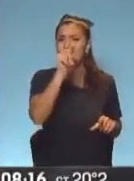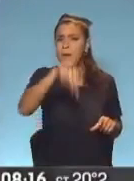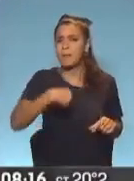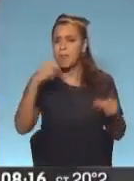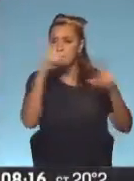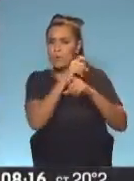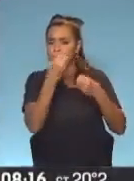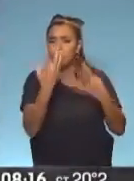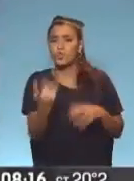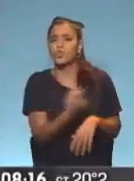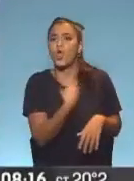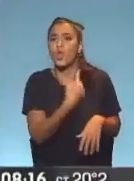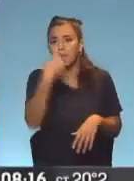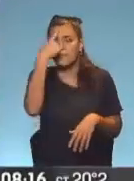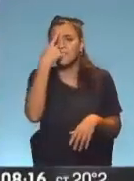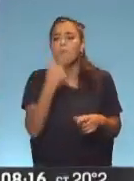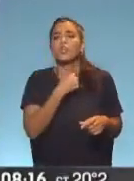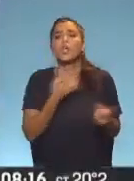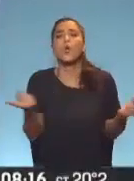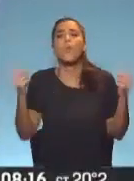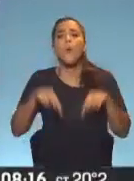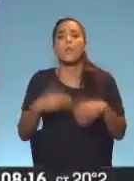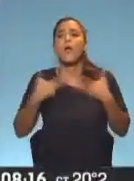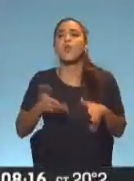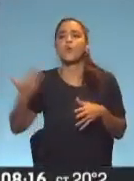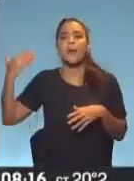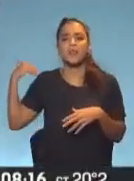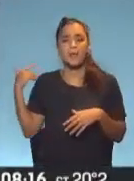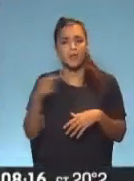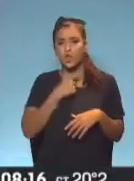problemática. Por un lado, todos queremos que vuelva a la normalidad, pero nadie